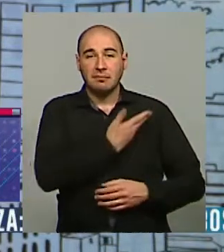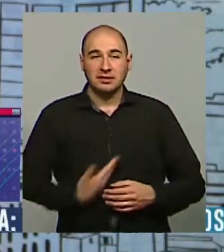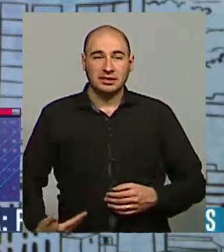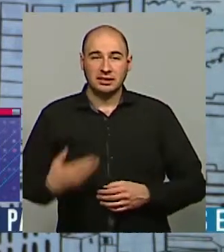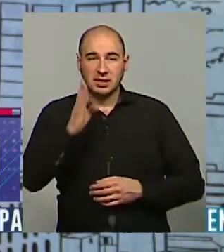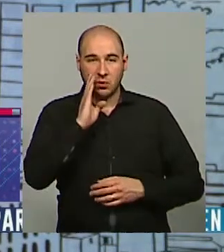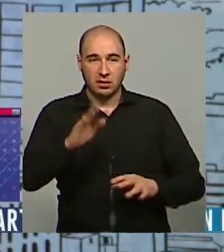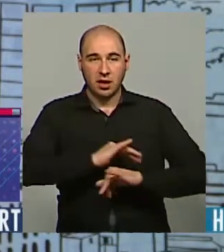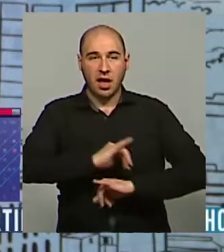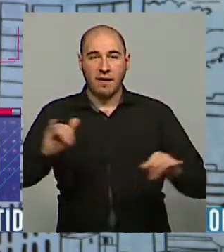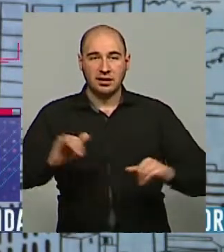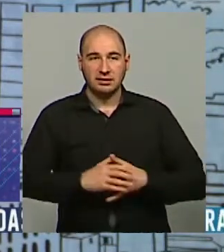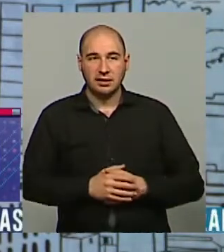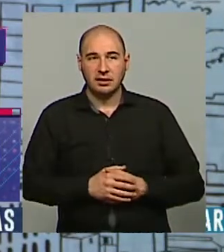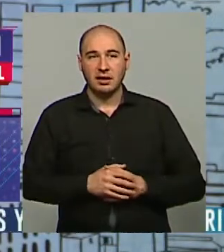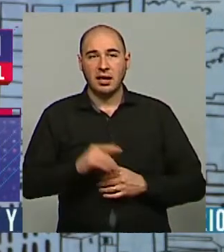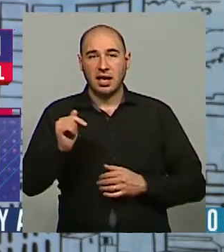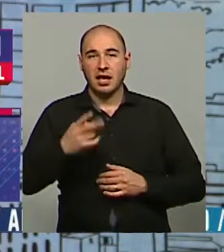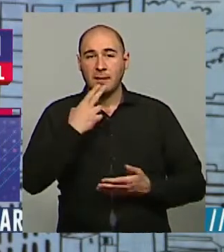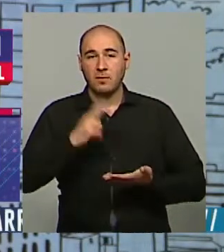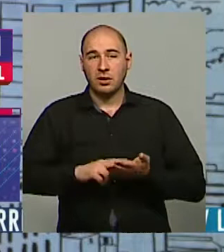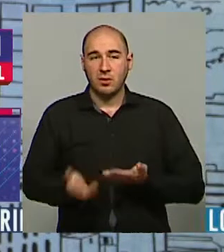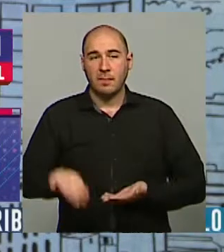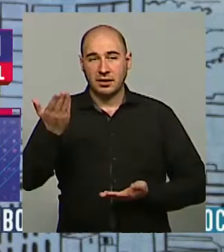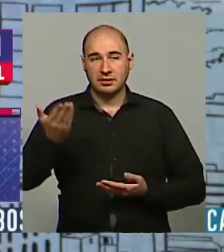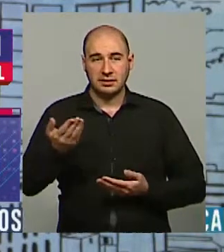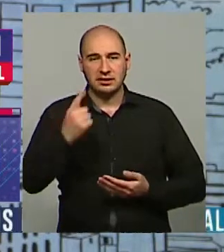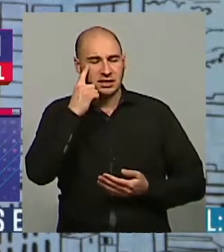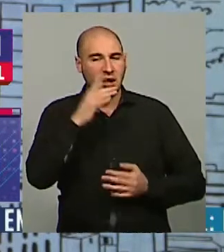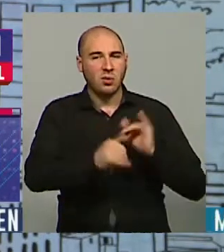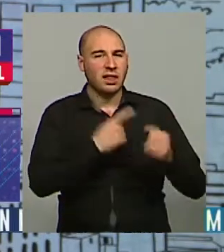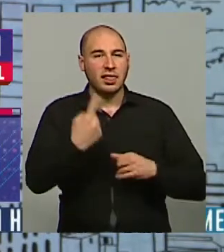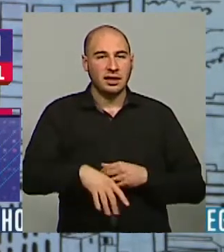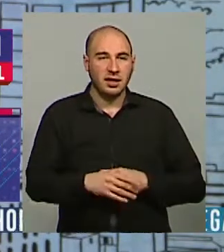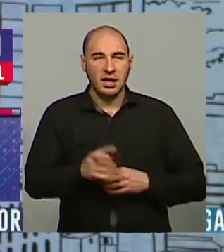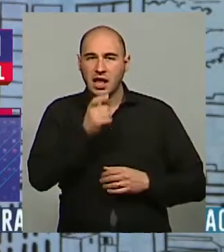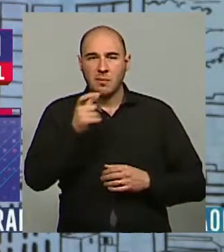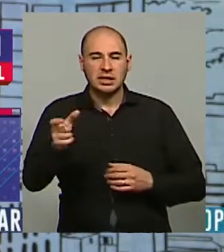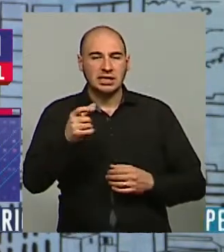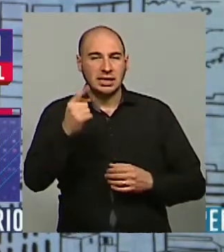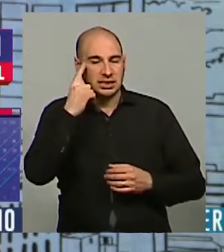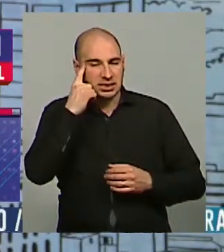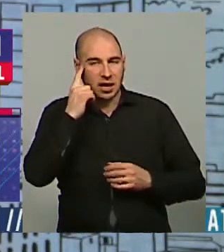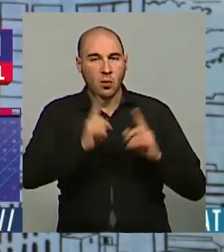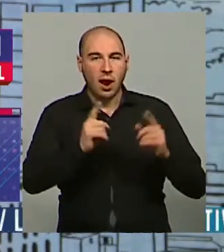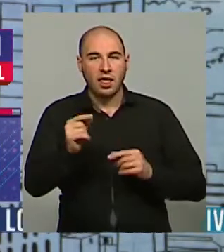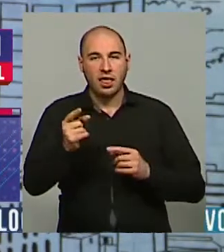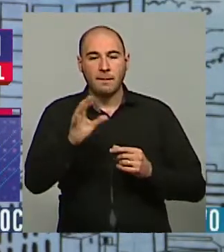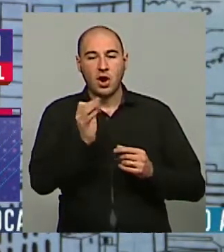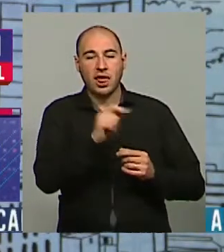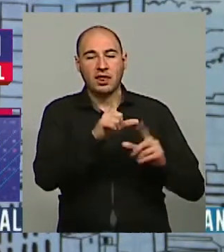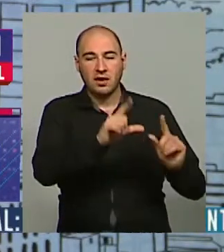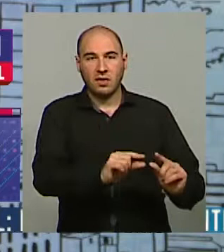Unidos anuncia que va a subir los aranceles, ¿qué dice China? ¿Cuál es la respuesta de China ante la devaluación de su